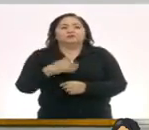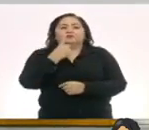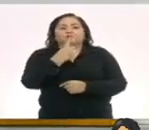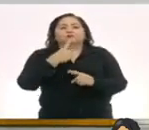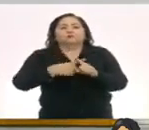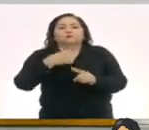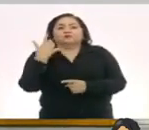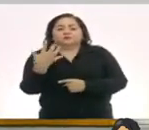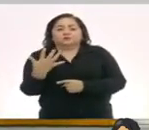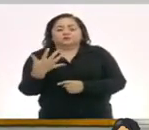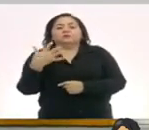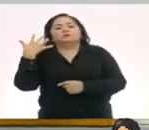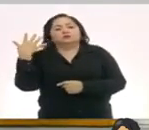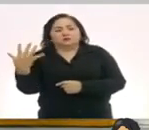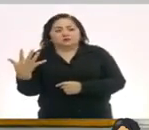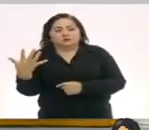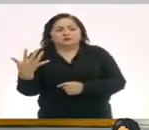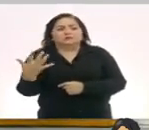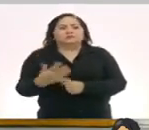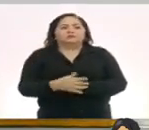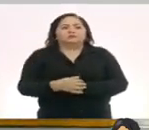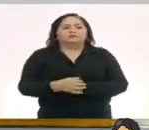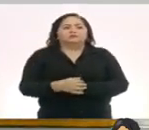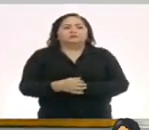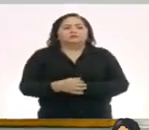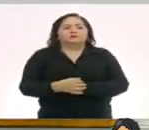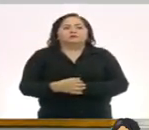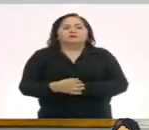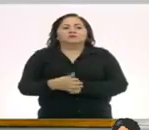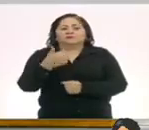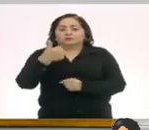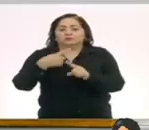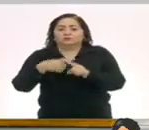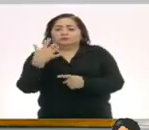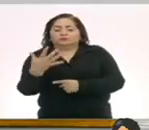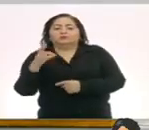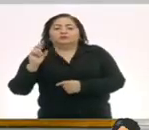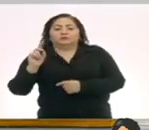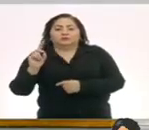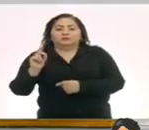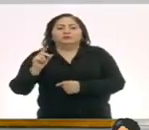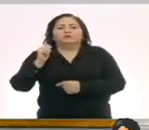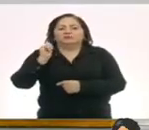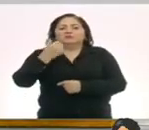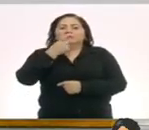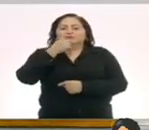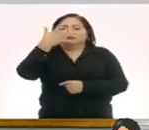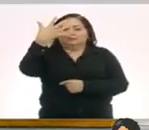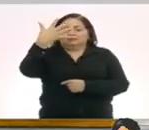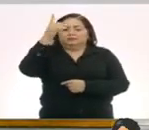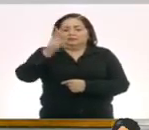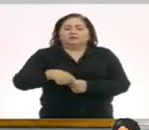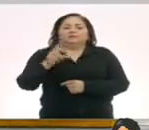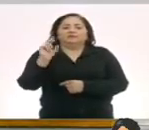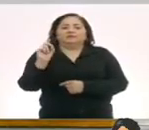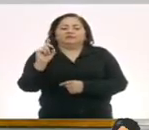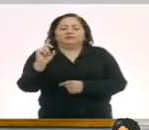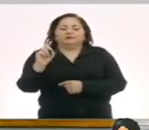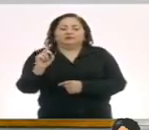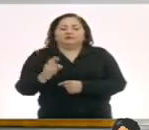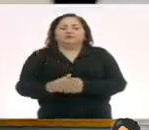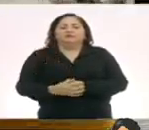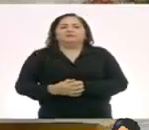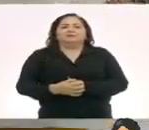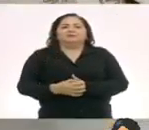numerador. 1 por 5, 5. 5. Y 6 por 5, 30. 30. Por lo tanto, una fracción equivalente a 1/6